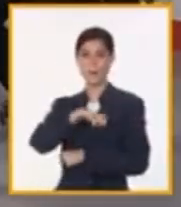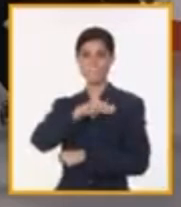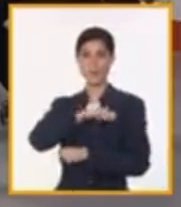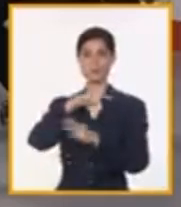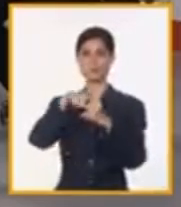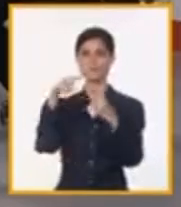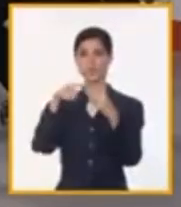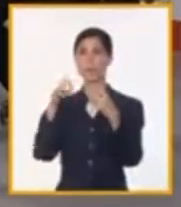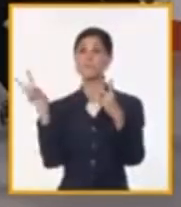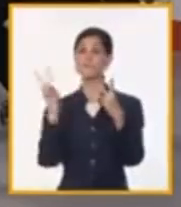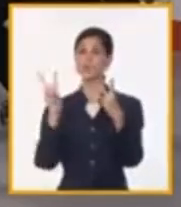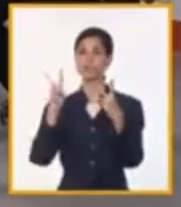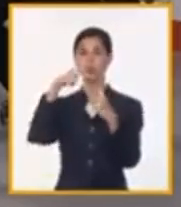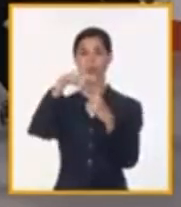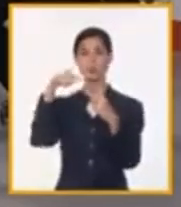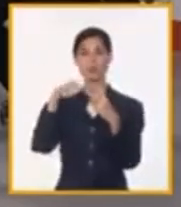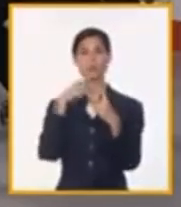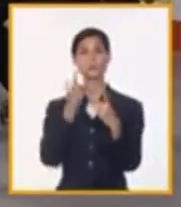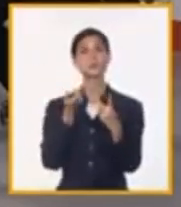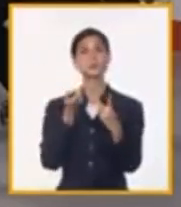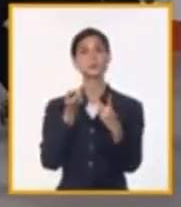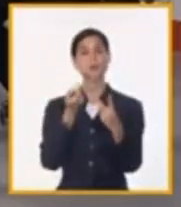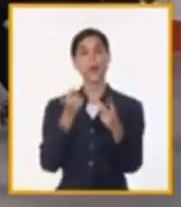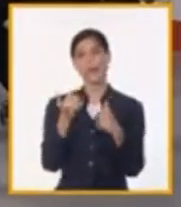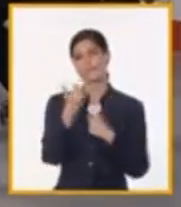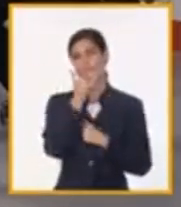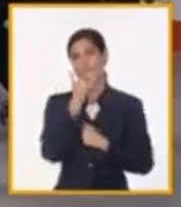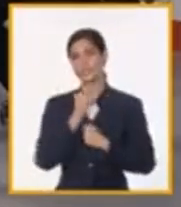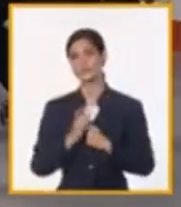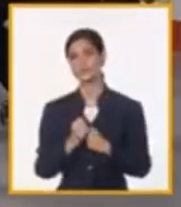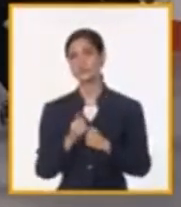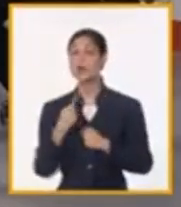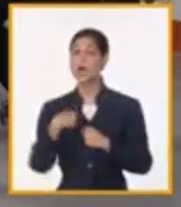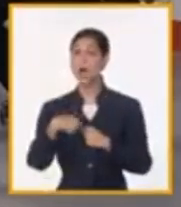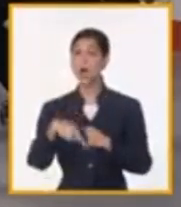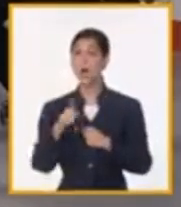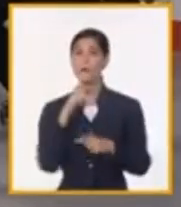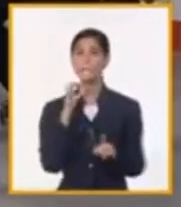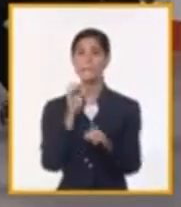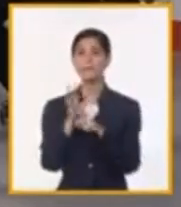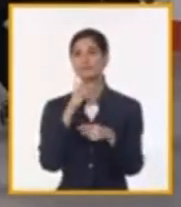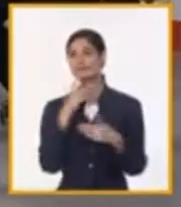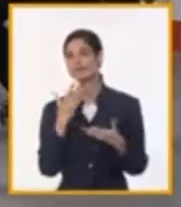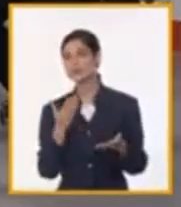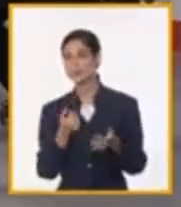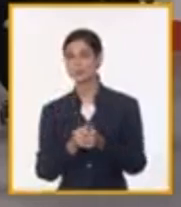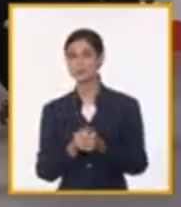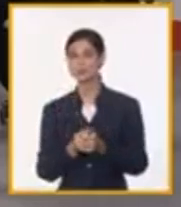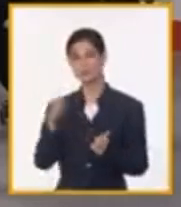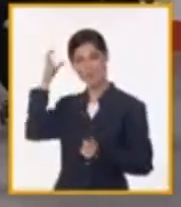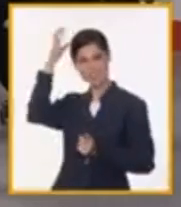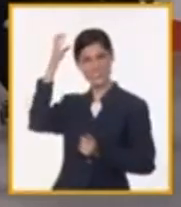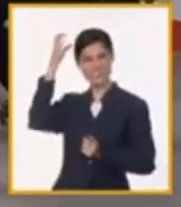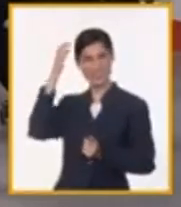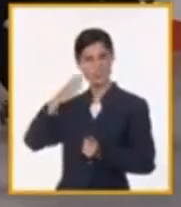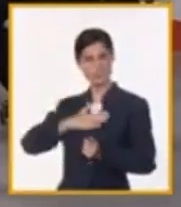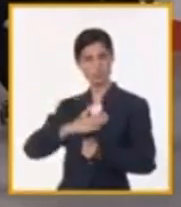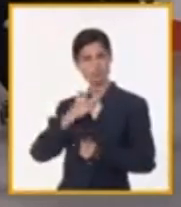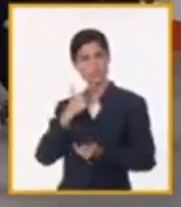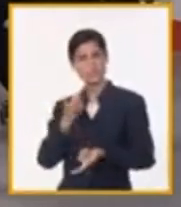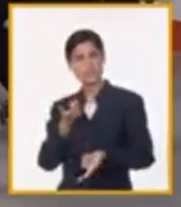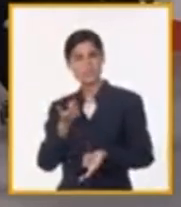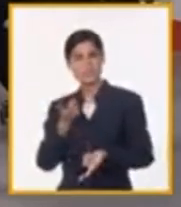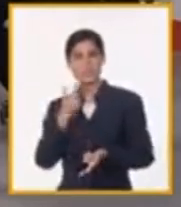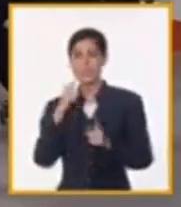algunos poderes europeos pero quiero de todo eso vamos a hablar pero quiero comenzar eh conociendo tu opinión sobre este punto en